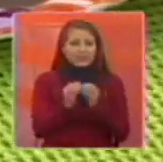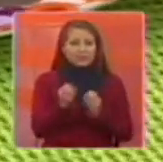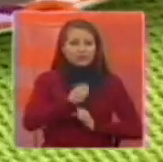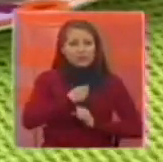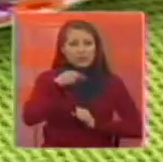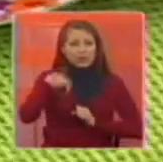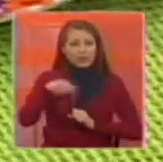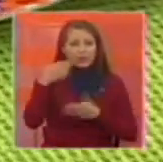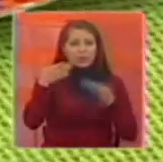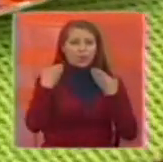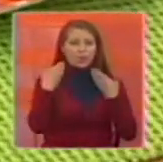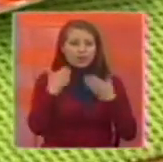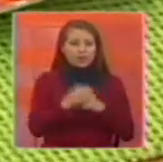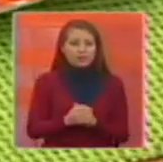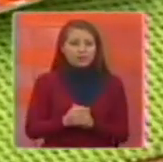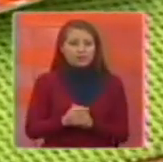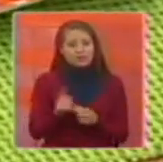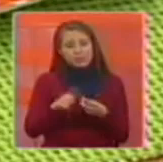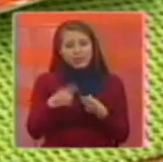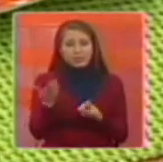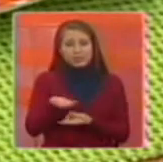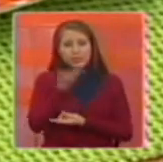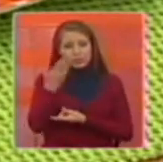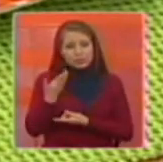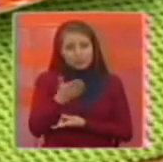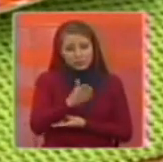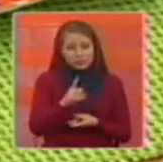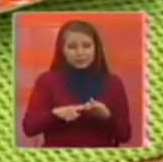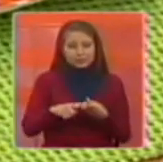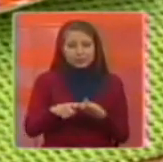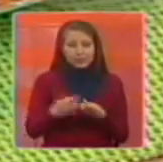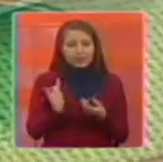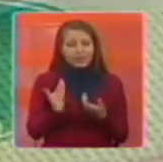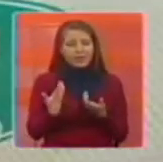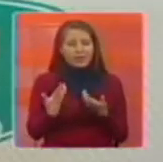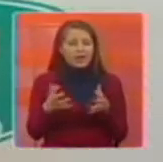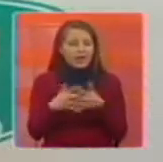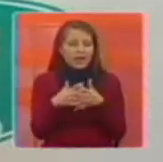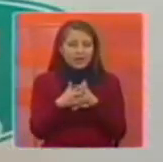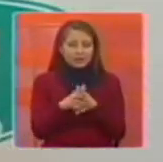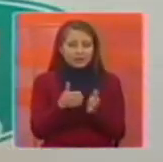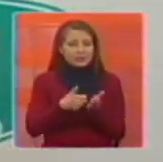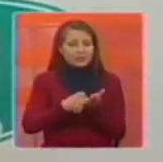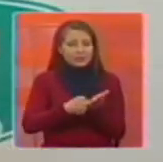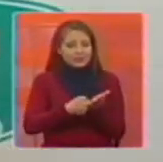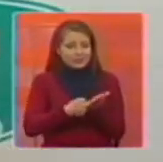típicos en Guayaquil. Como ya les dije, el encebollado, el arroz con menestra y carne,